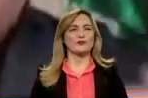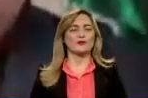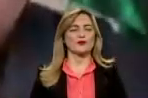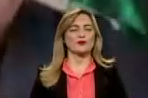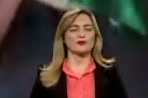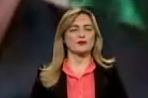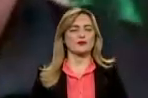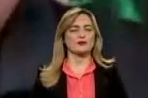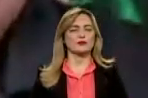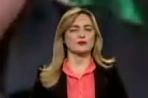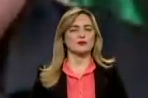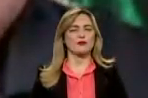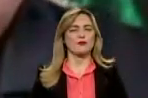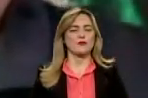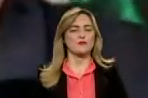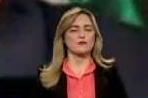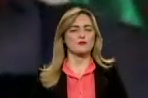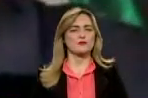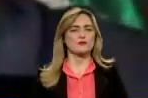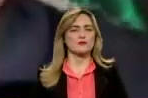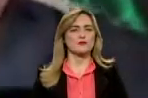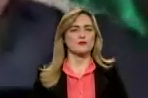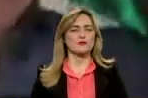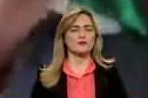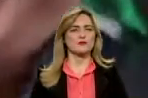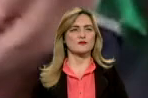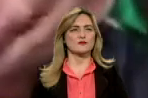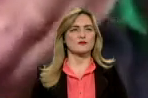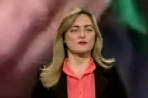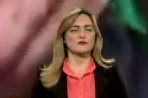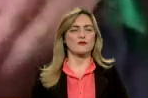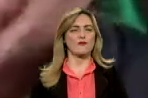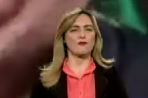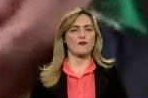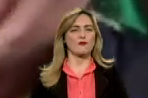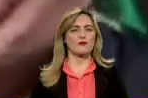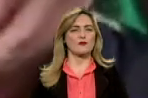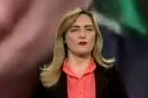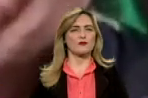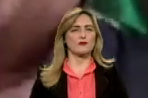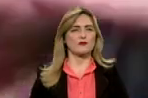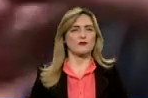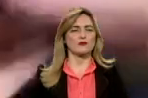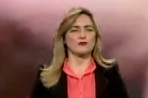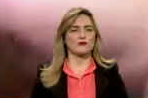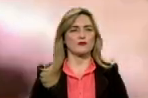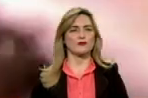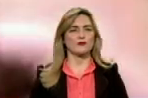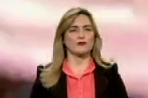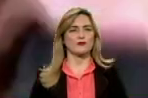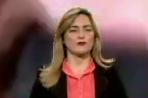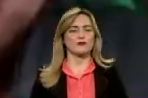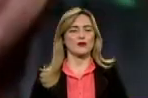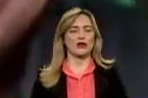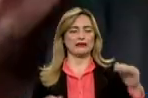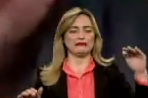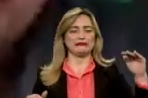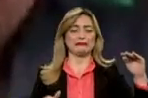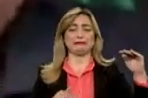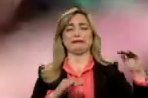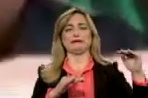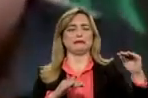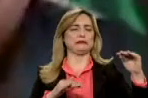que pensar que ellos estuvieron en un nivel acá cuando empezó la pandemia y lo vamos a retomar otra vez ahí, no es